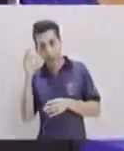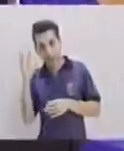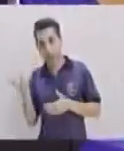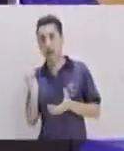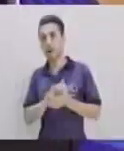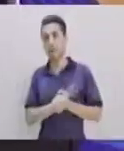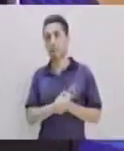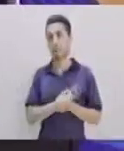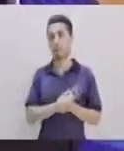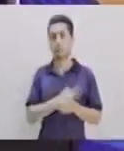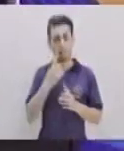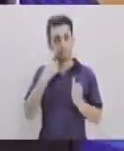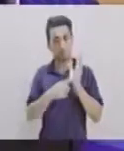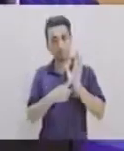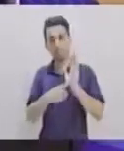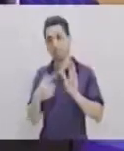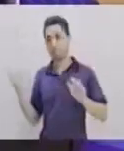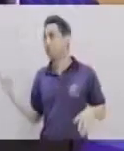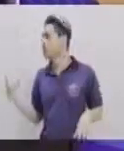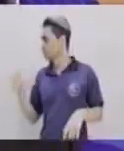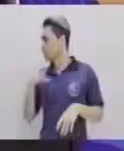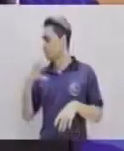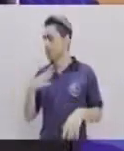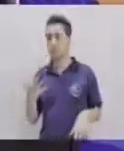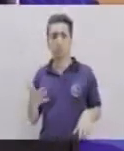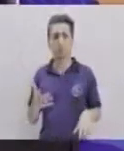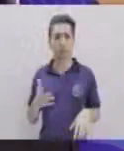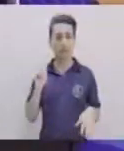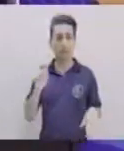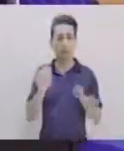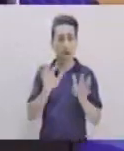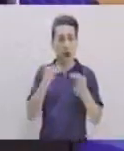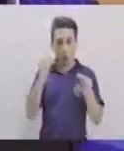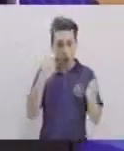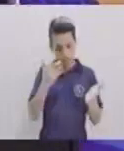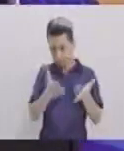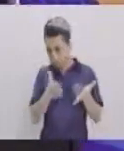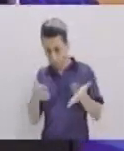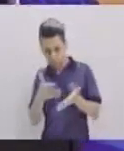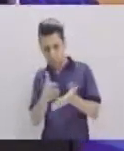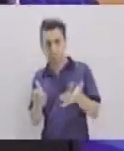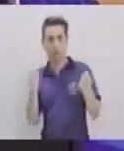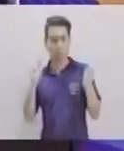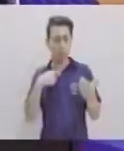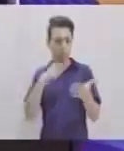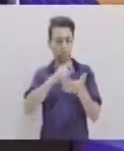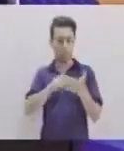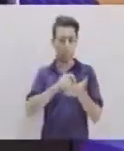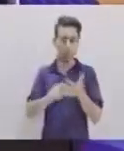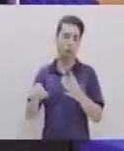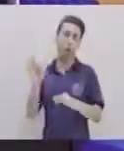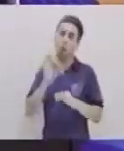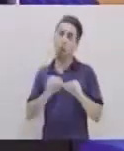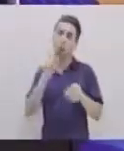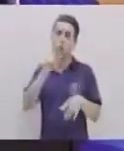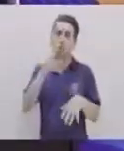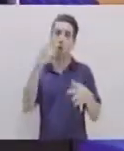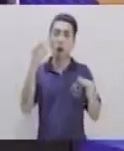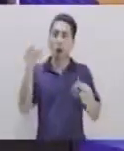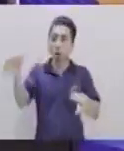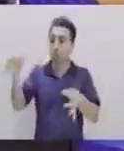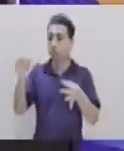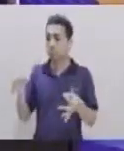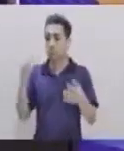muestro, pero tiene suficiente hojas blancas para que podamos trabajar, o bien una hoja